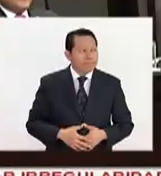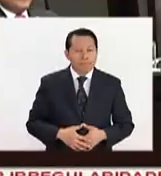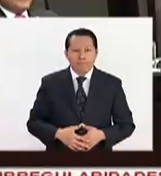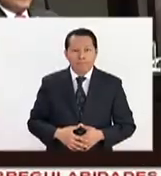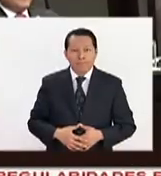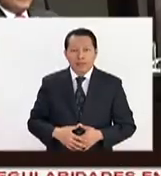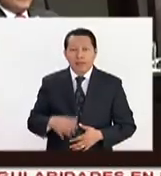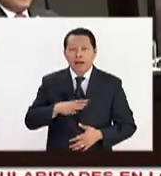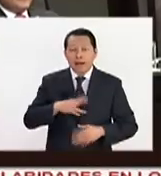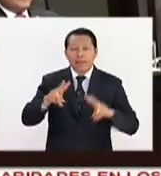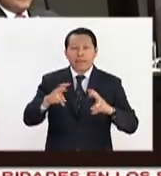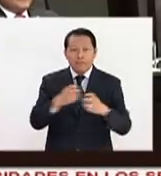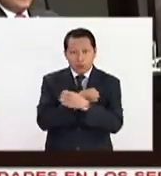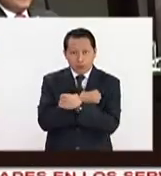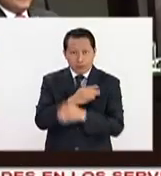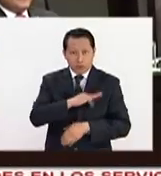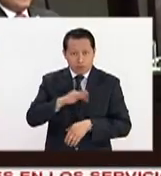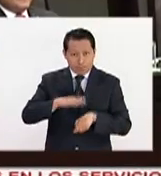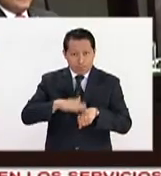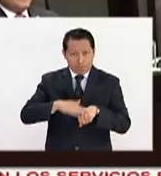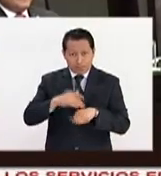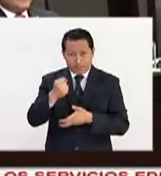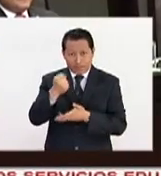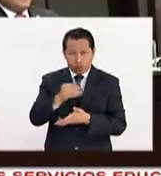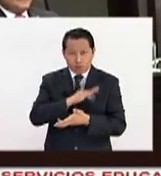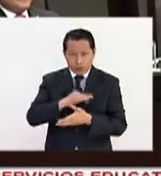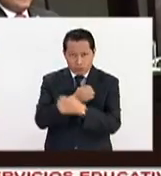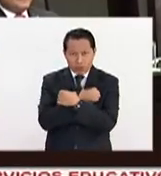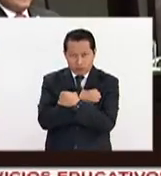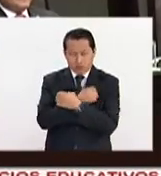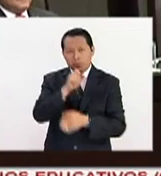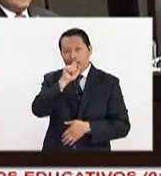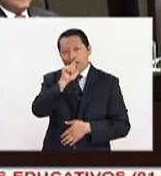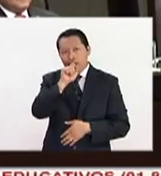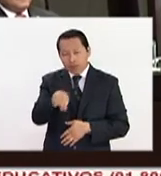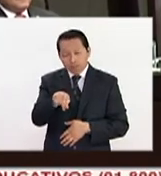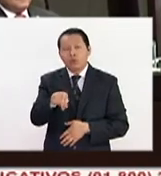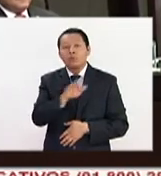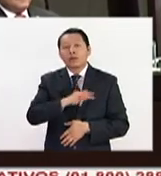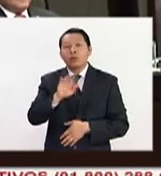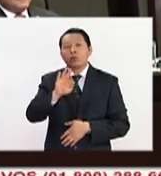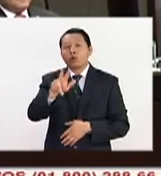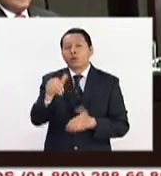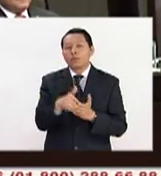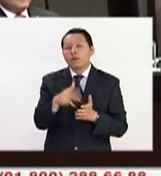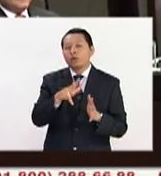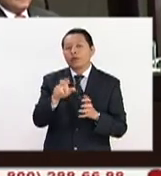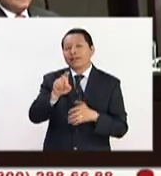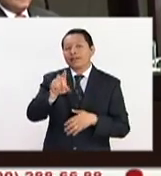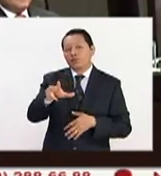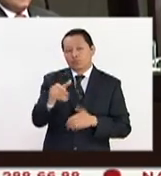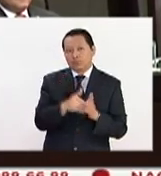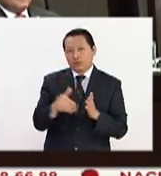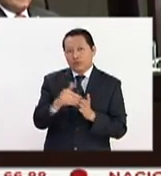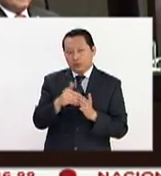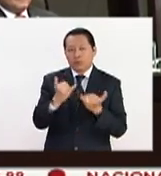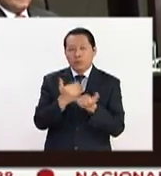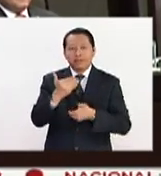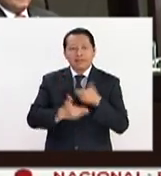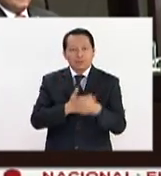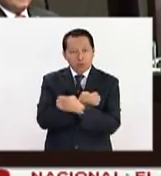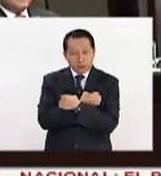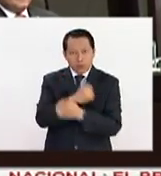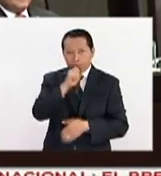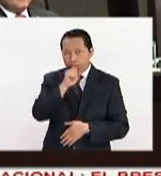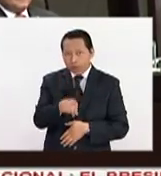El sector educativo contará con mayores recursos para servicios de educación superior y posgrado, con 48.838 millones, servicio de educación